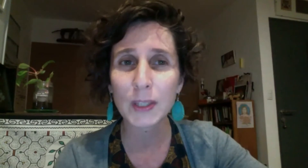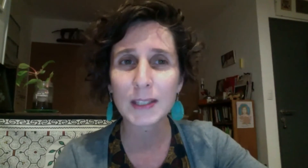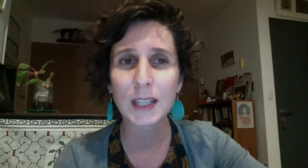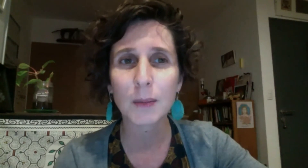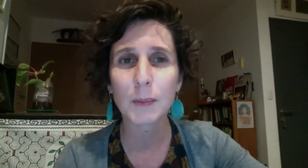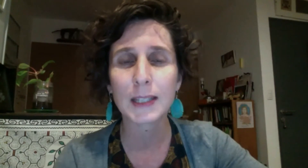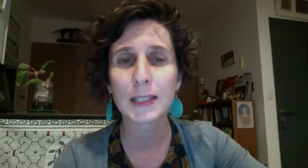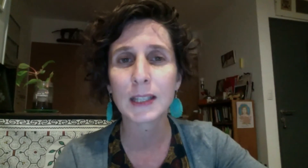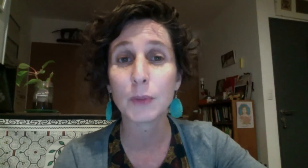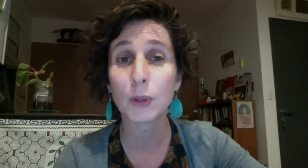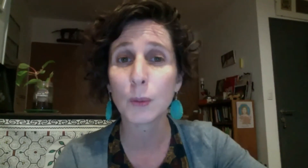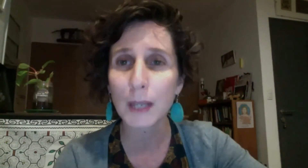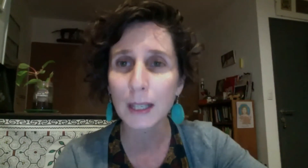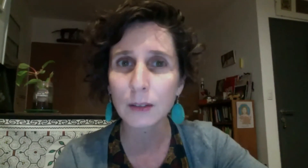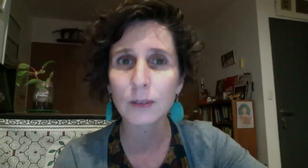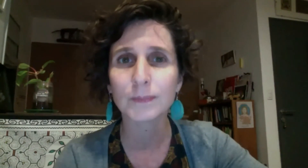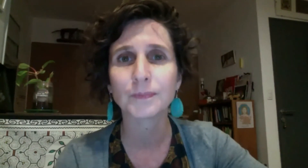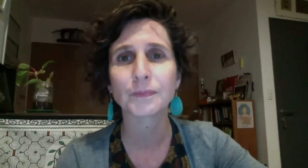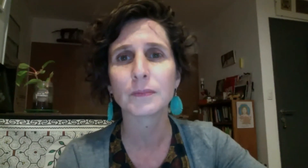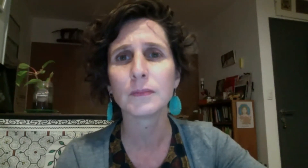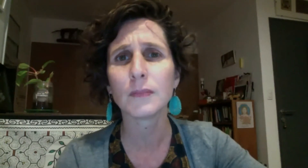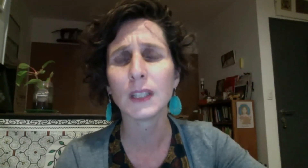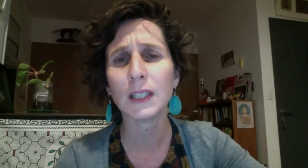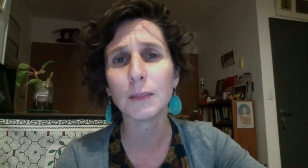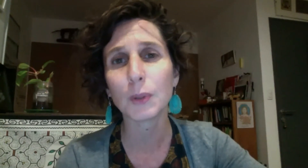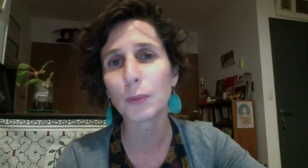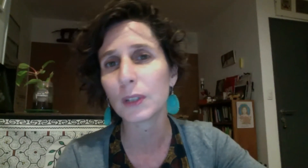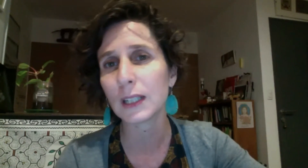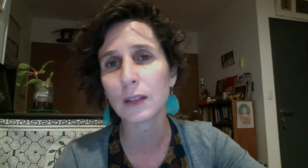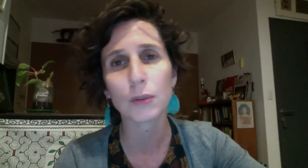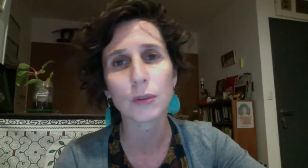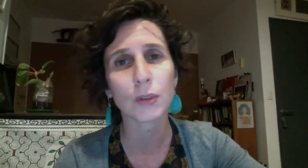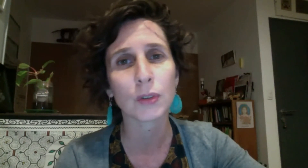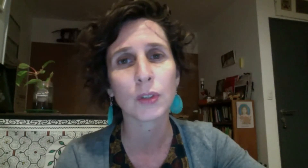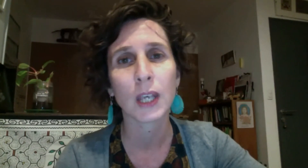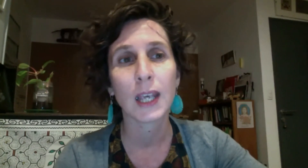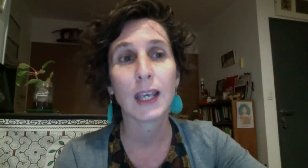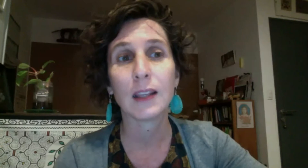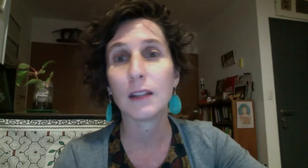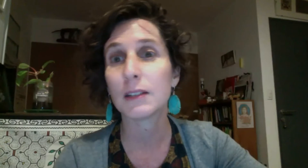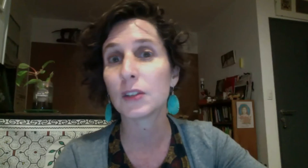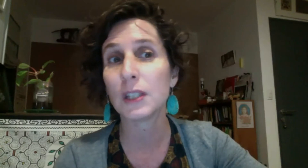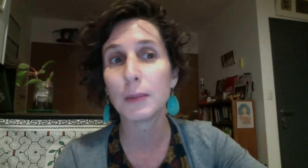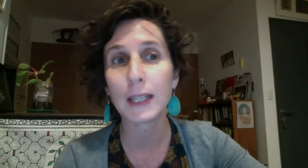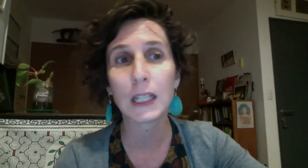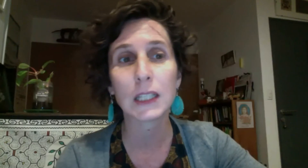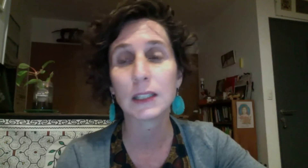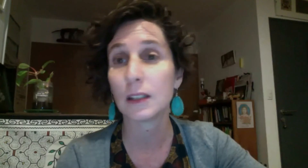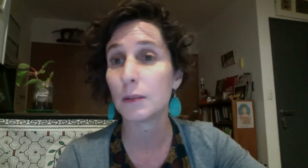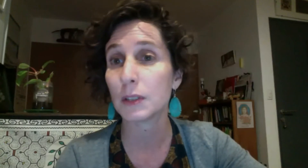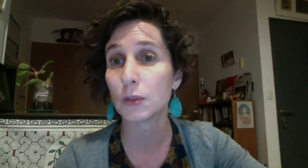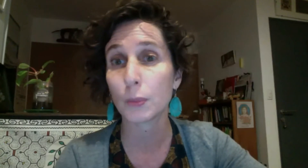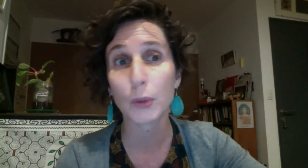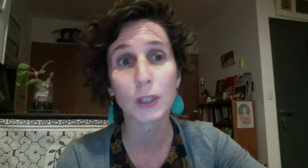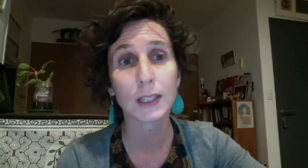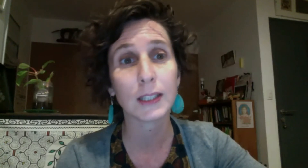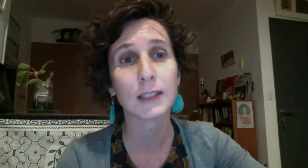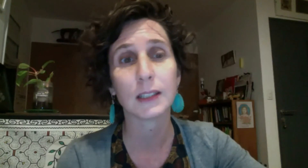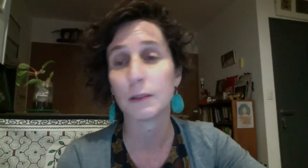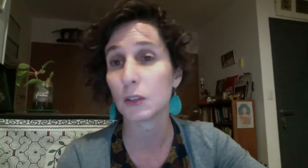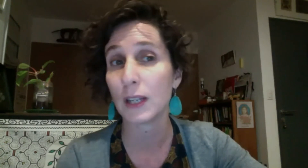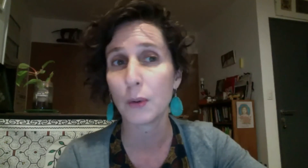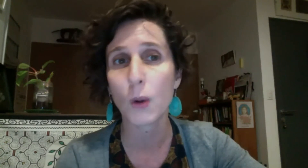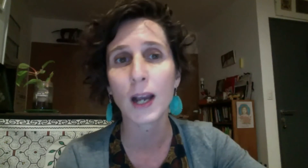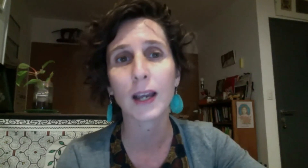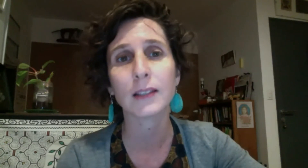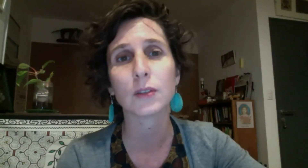como decía, me parece muy completo. Propone recursos en diversos niveles y en diversos soportes, en